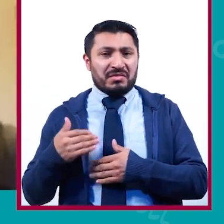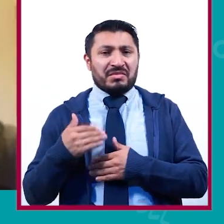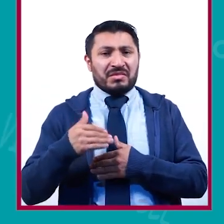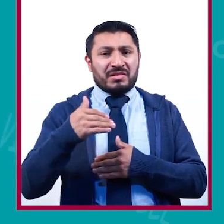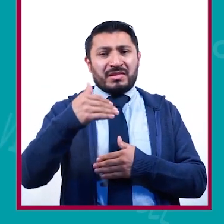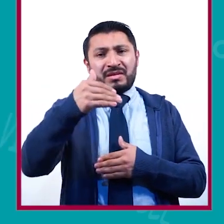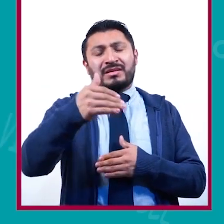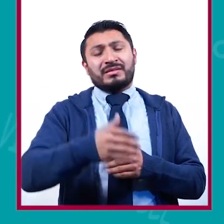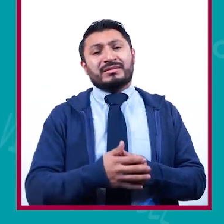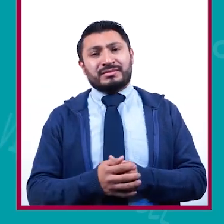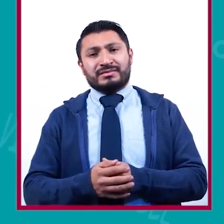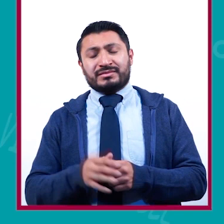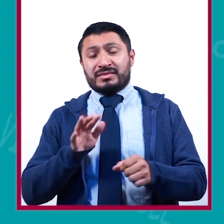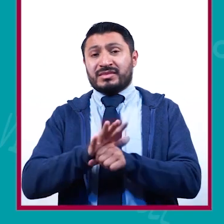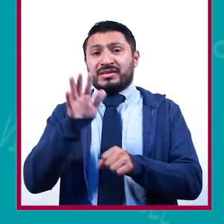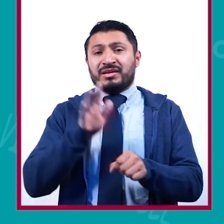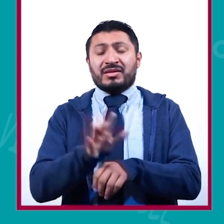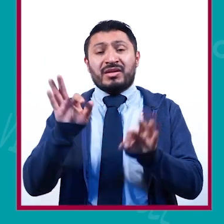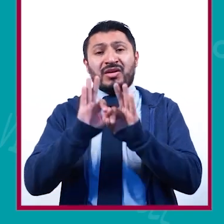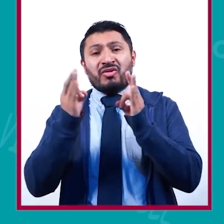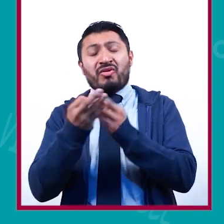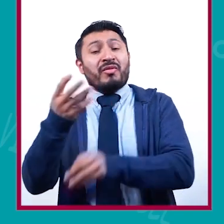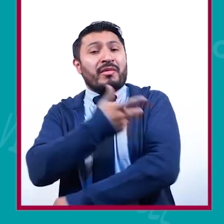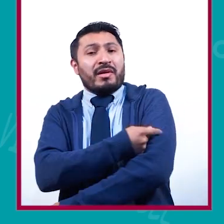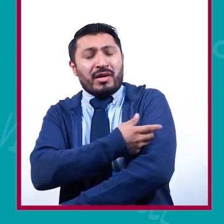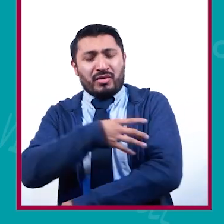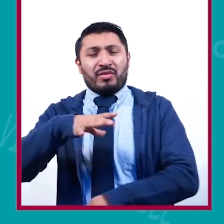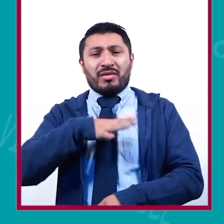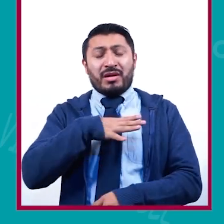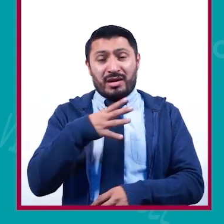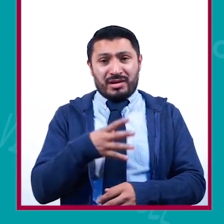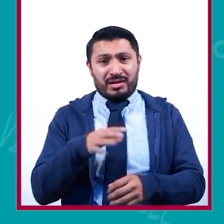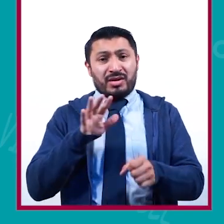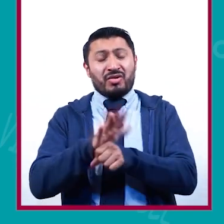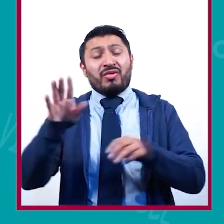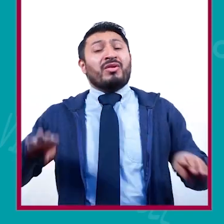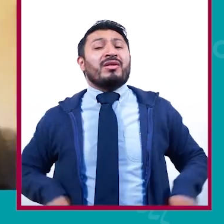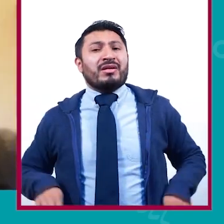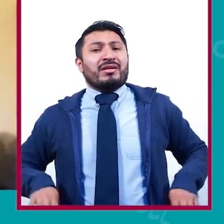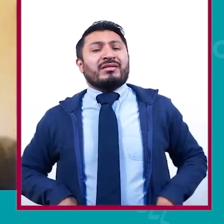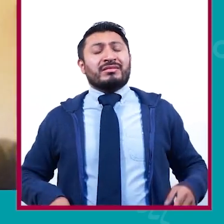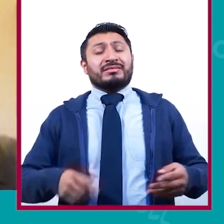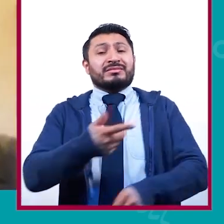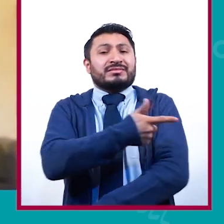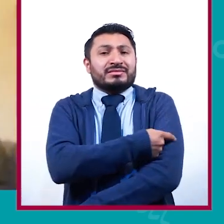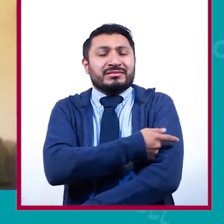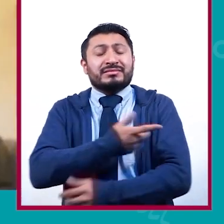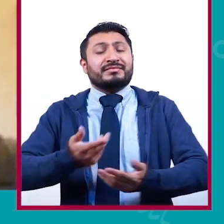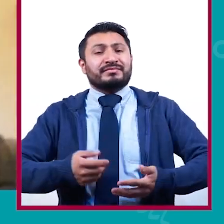tiempos. ¿Cuáles son los tipos de vacunas que existen y cuáles son sus características? Como te digo, hay dos